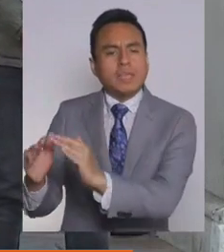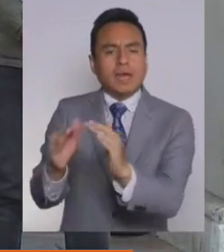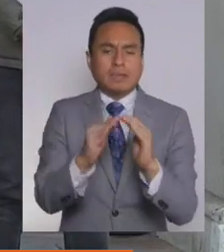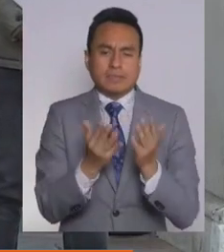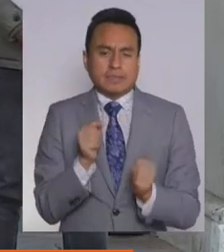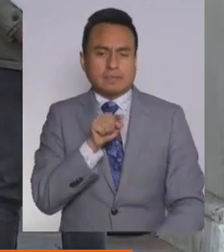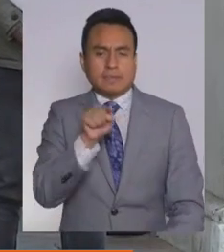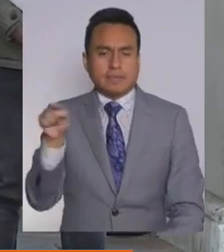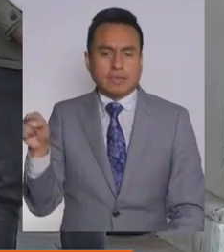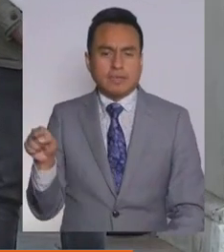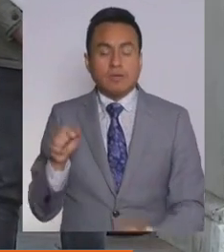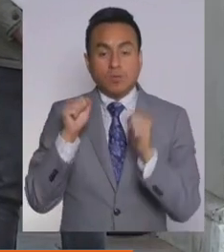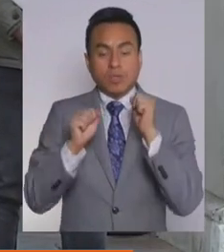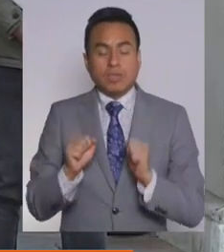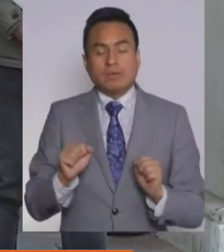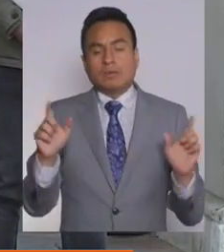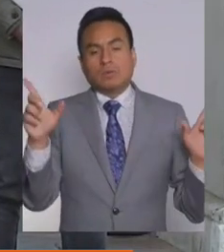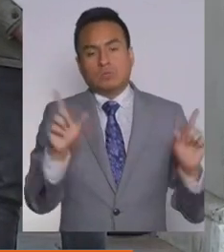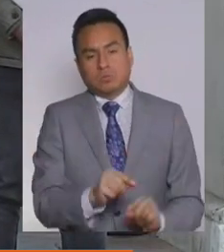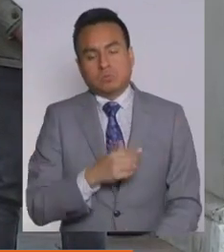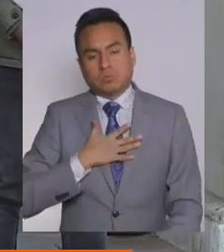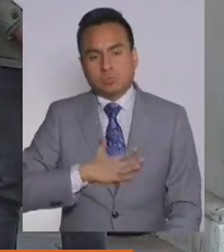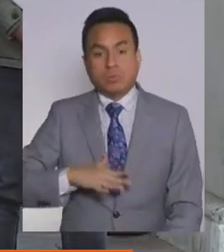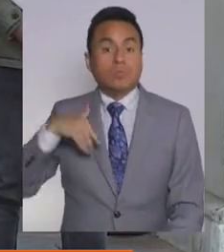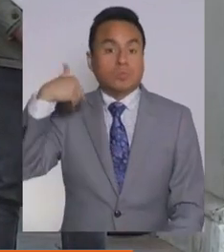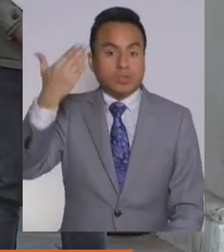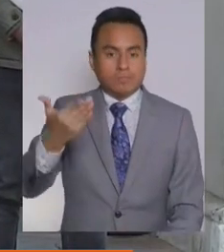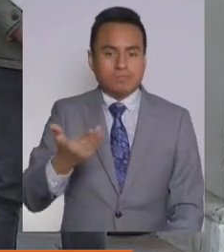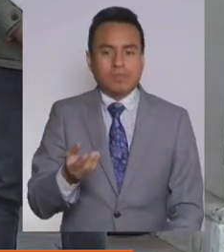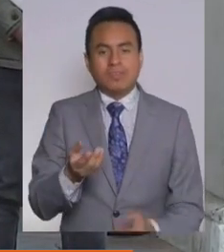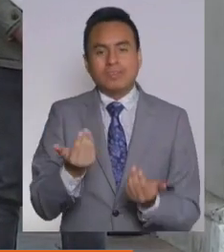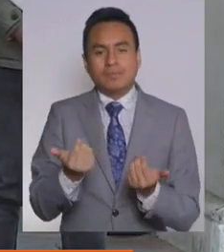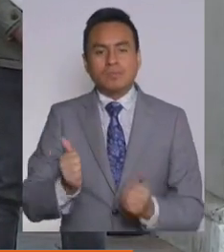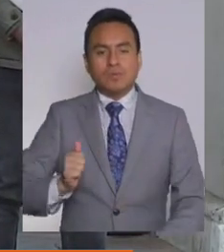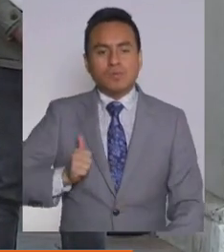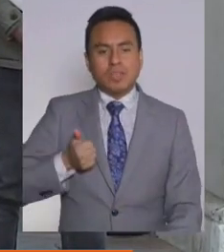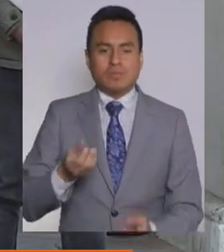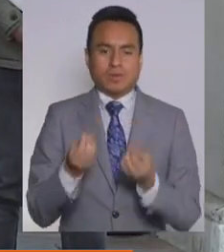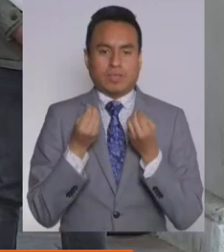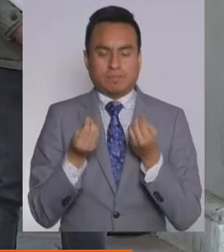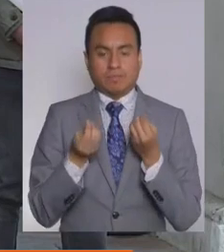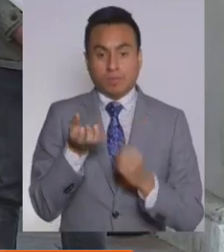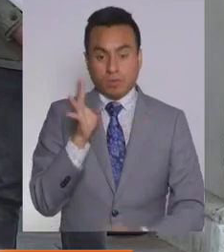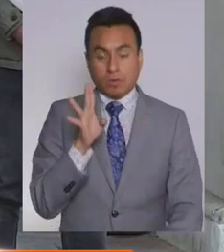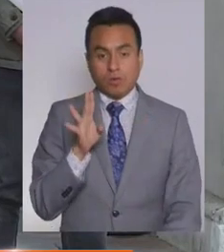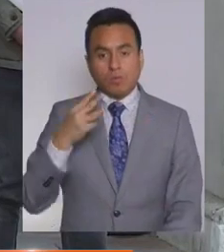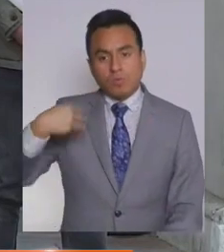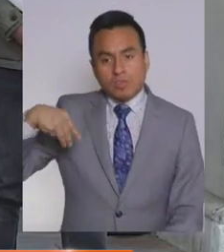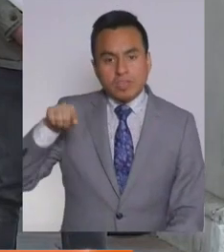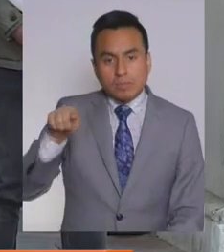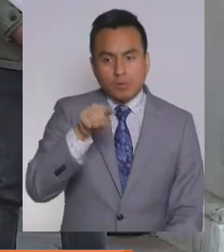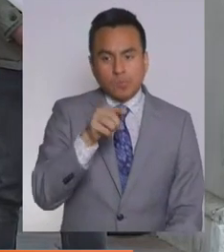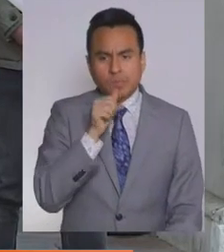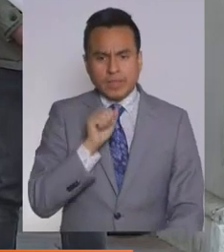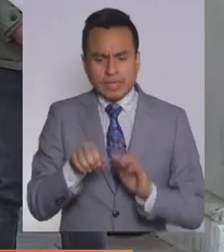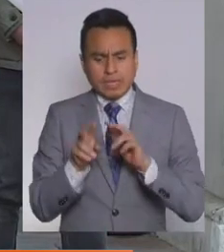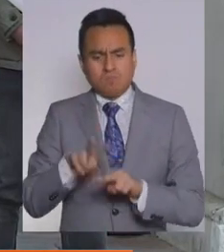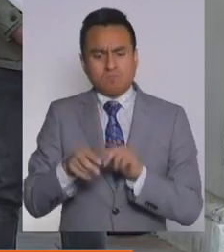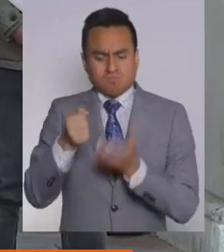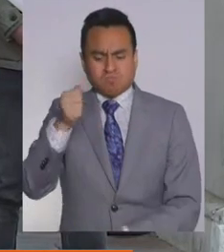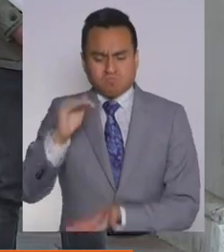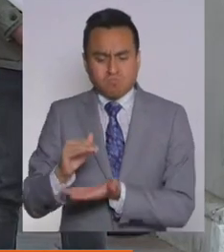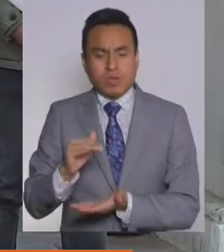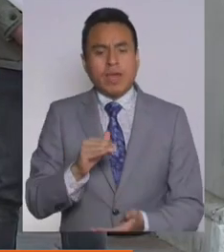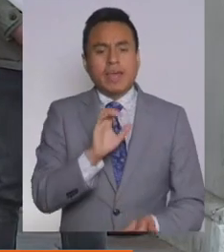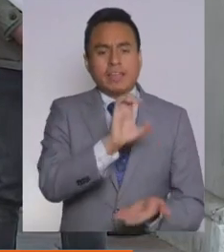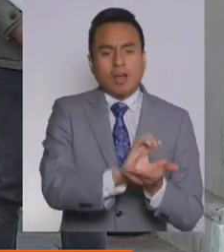y podemos salir algún día de esto. Para eso necesitamos mucha buena voluntad. No solamente que a los municipios nos falten recursos, sino que al Estado le